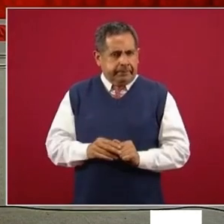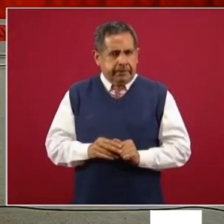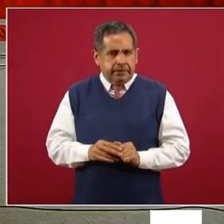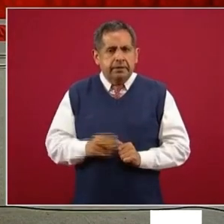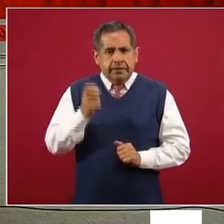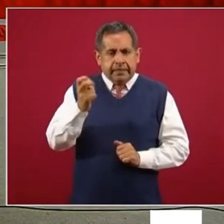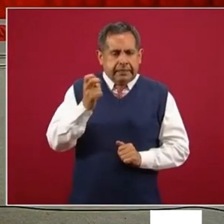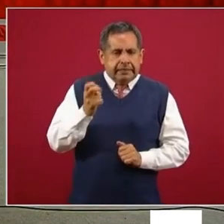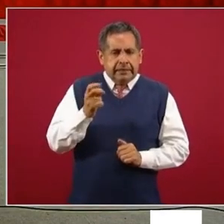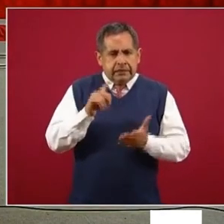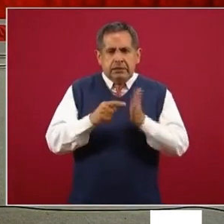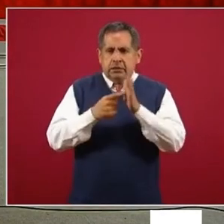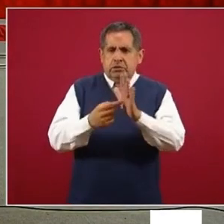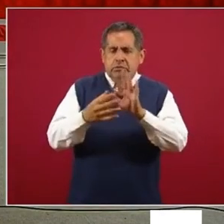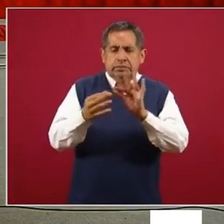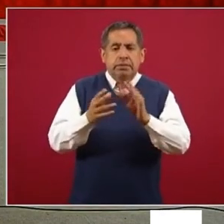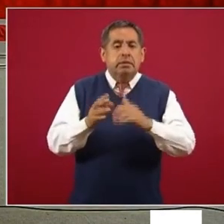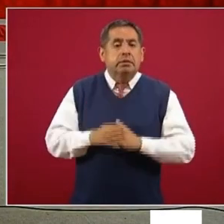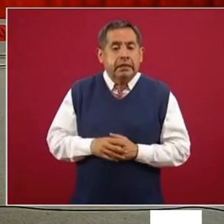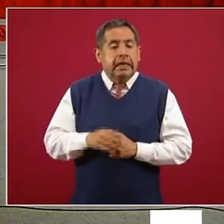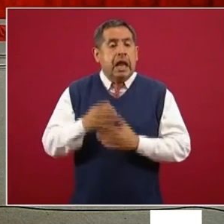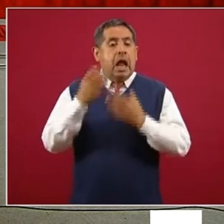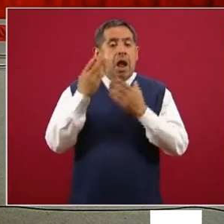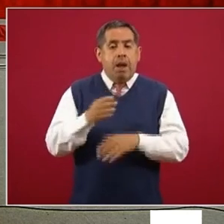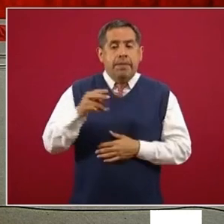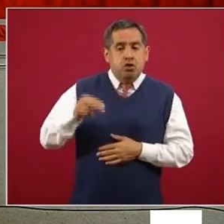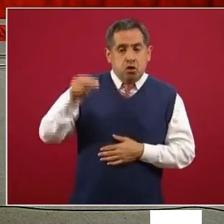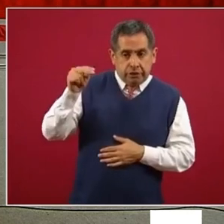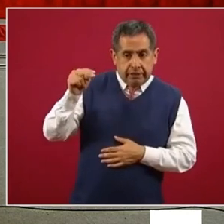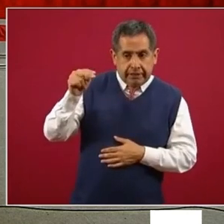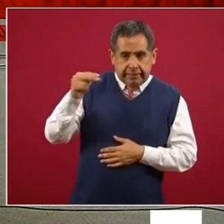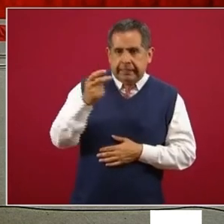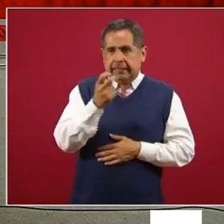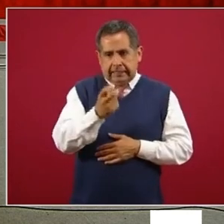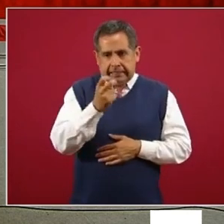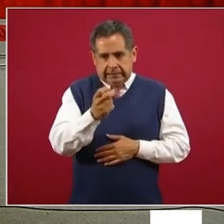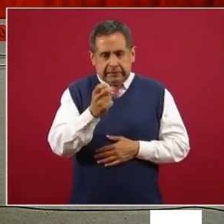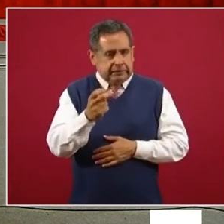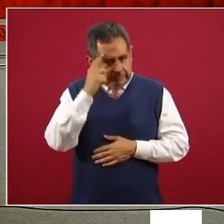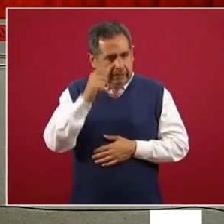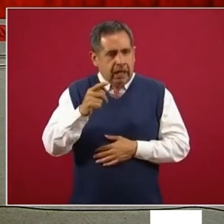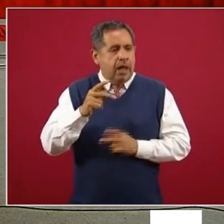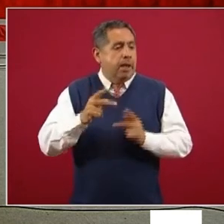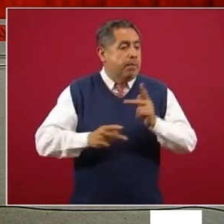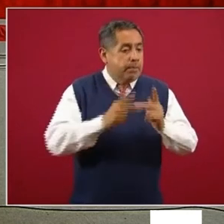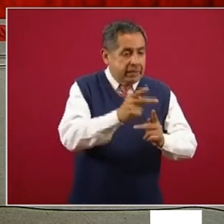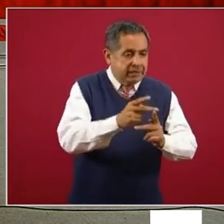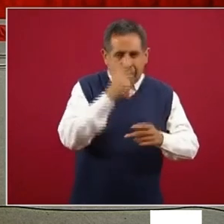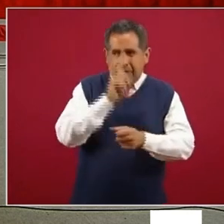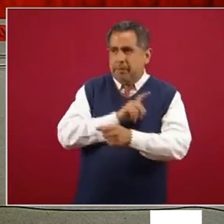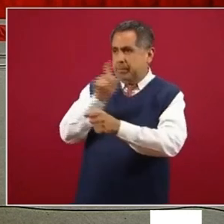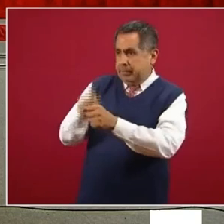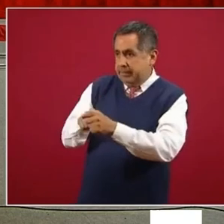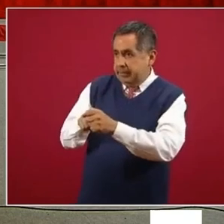Hasta ahí llegamos con esta presentación. Es el esquema de Banorte para las personas que recibieron el crédito a partir de su inscripción